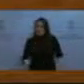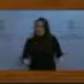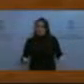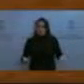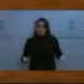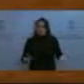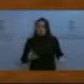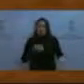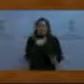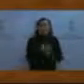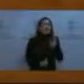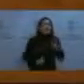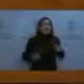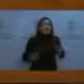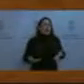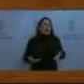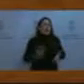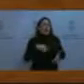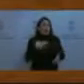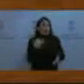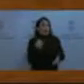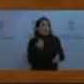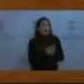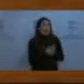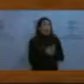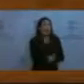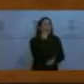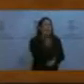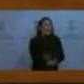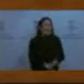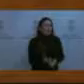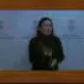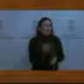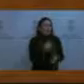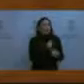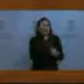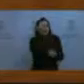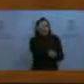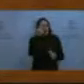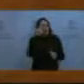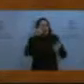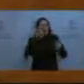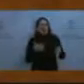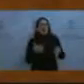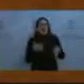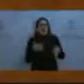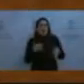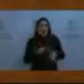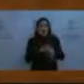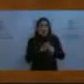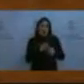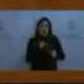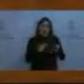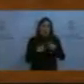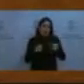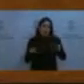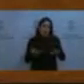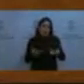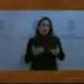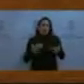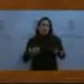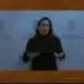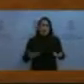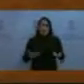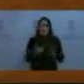pueden fallar y cuáles podemos tener que poner? Y cuéntenos cuáles son las previsiones reales de venta de los activos. Eso es lo que pedimos en ese